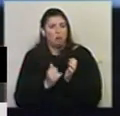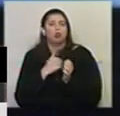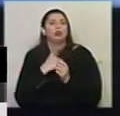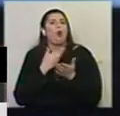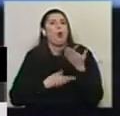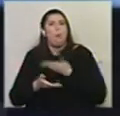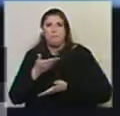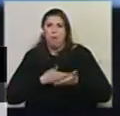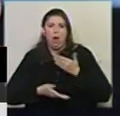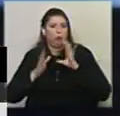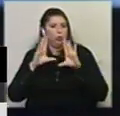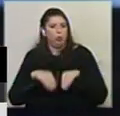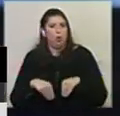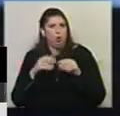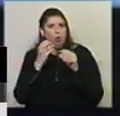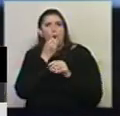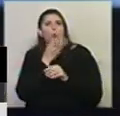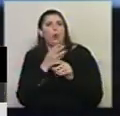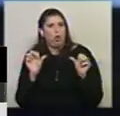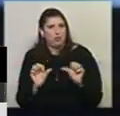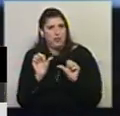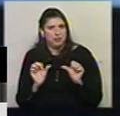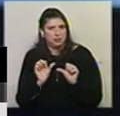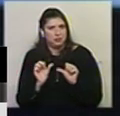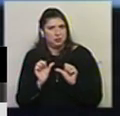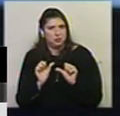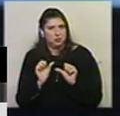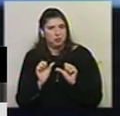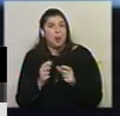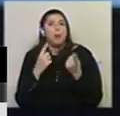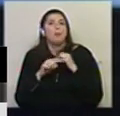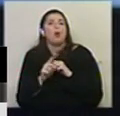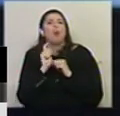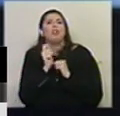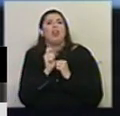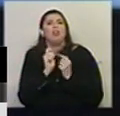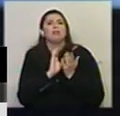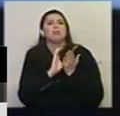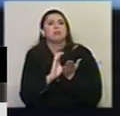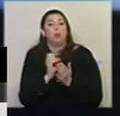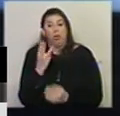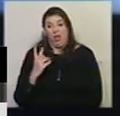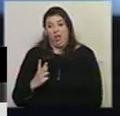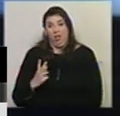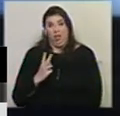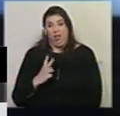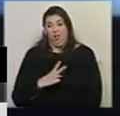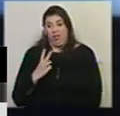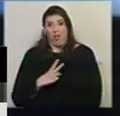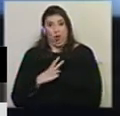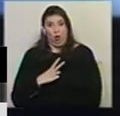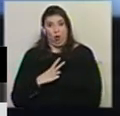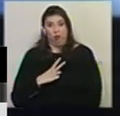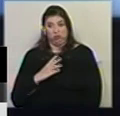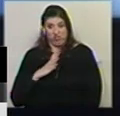los criterios y todo lo bueno que hace, pero ¿quién lo financia? Lo financian los pobres. Digamos las cosas como son, porque el rico, cuando está, lo recibe gratis, y